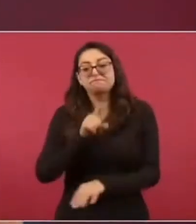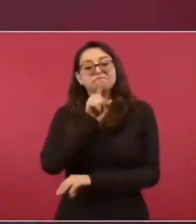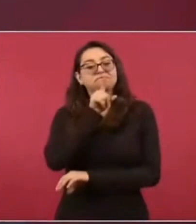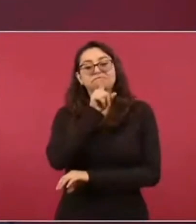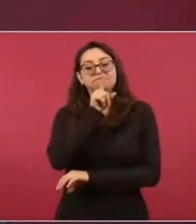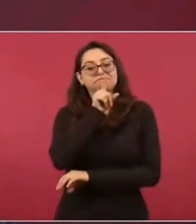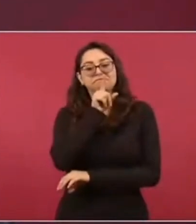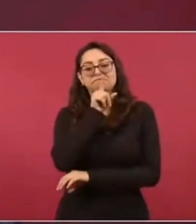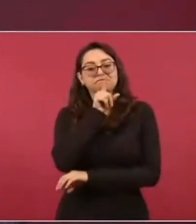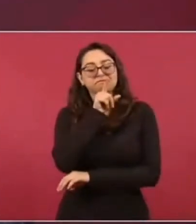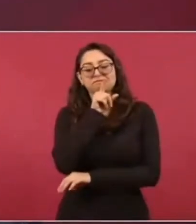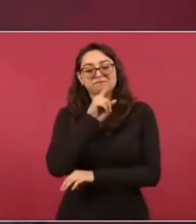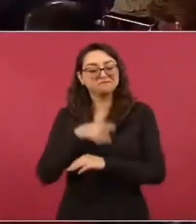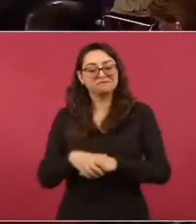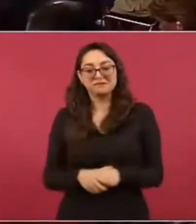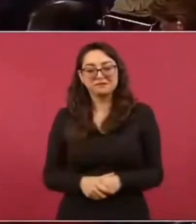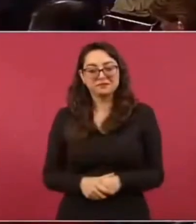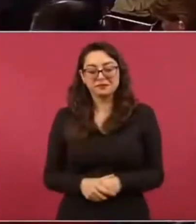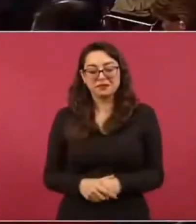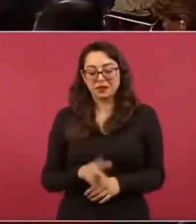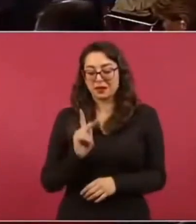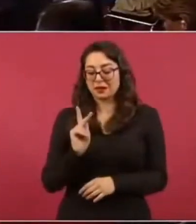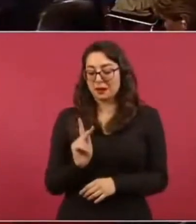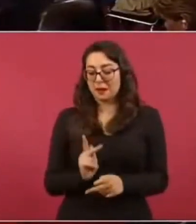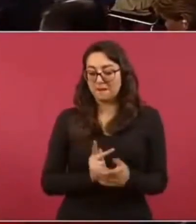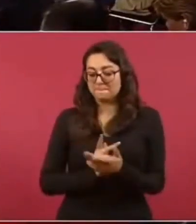sino se gobernó